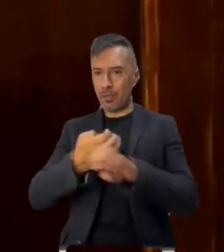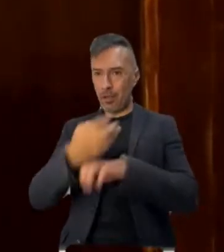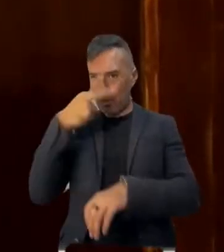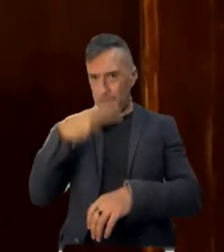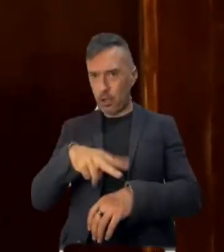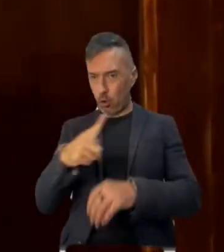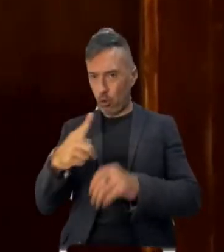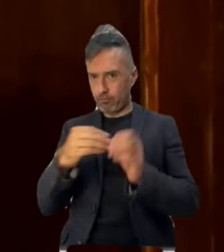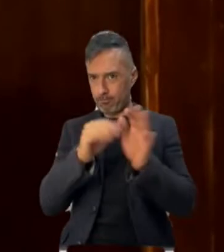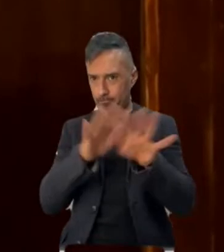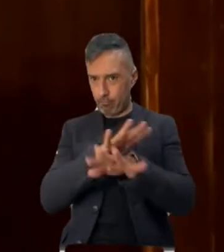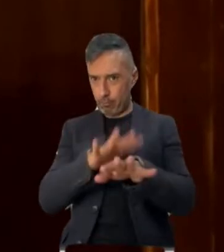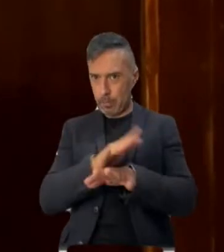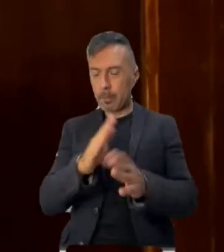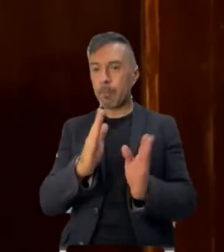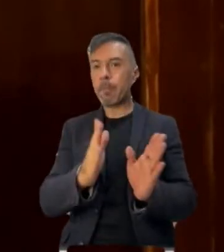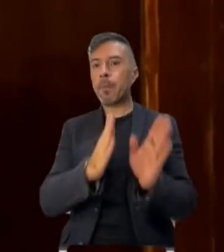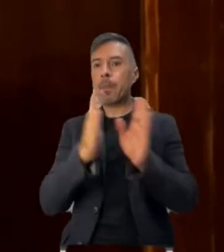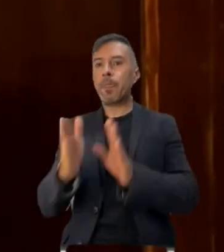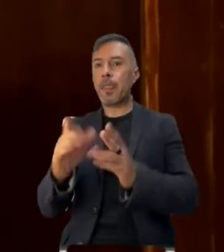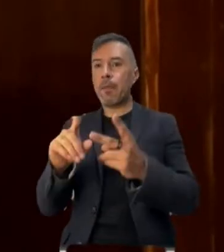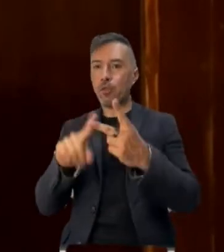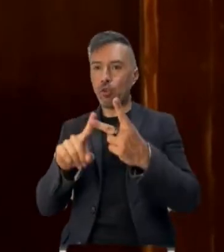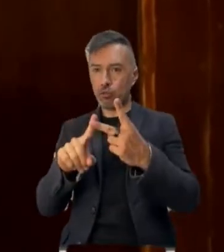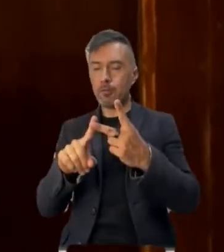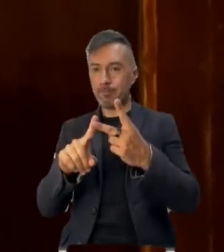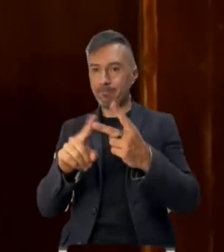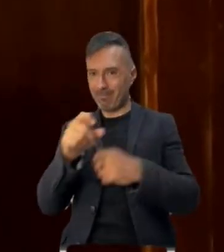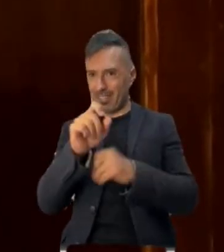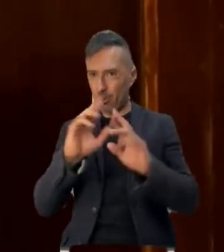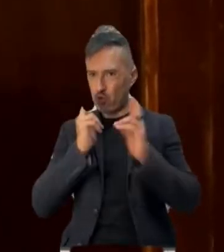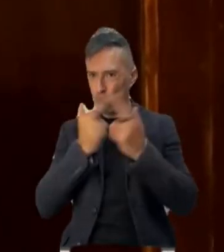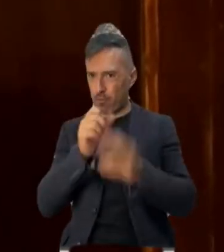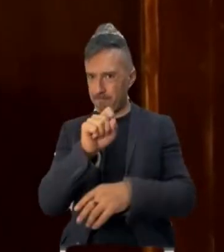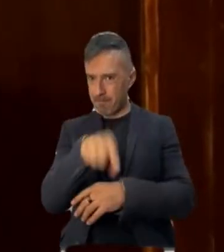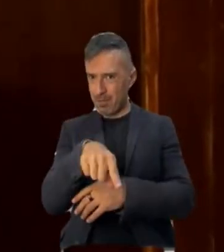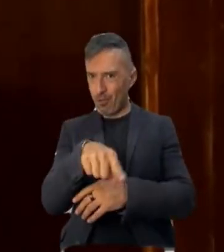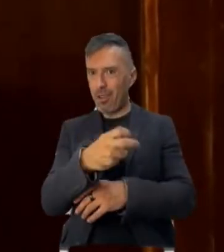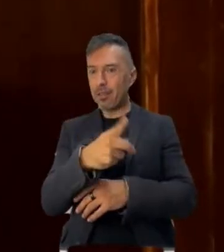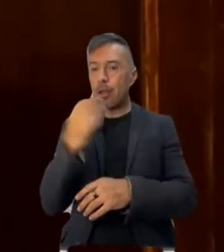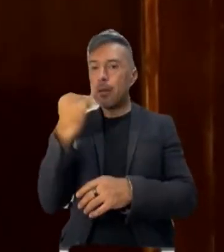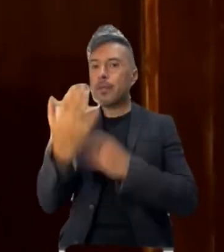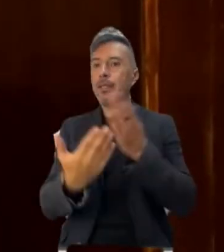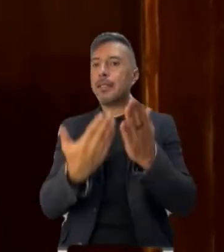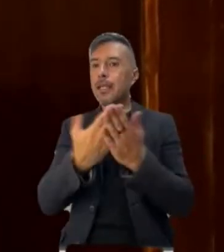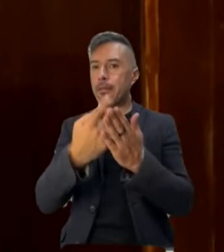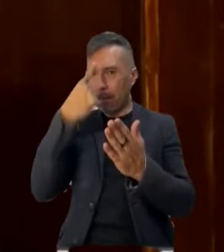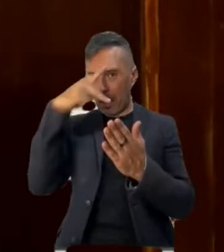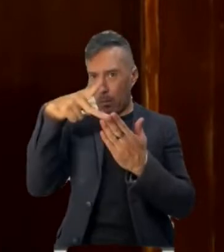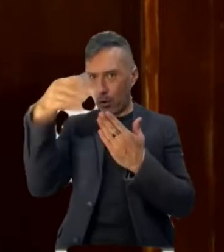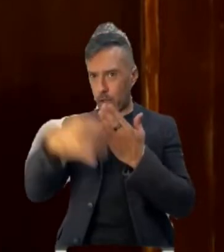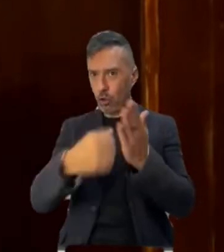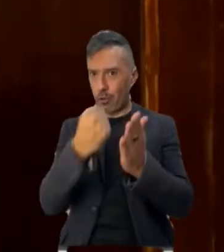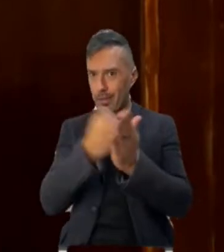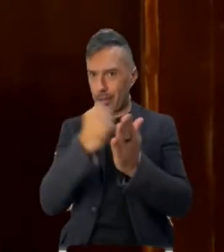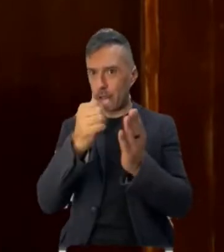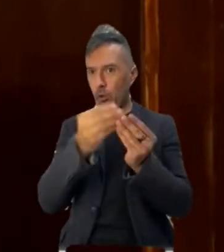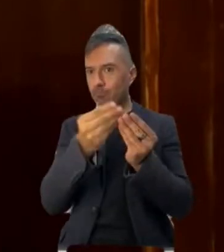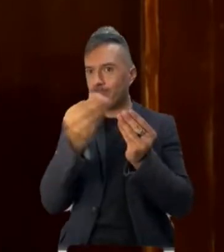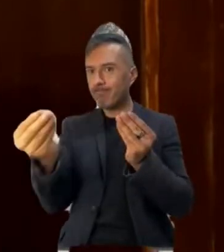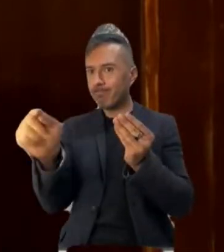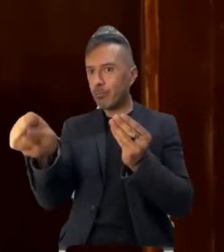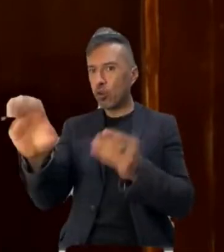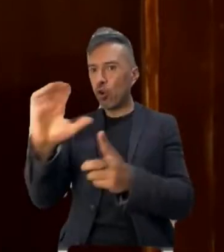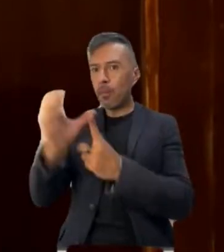2. En la mencionada sesión fue enviada la iniciativa con proyecto de decreto a la Comisión Legislativa de Legislación y